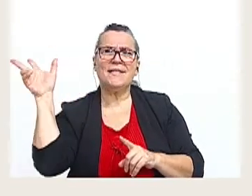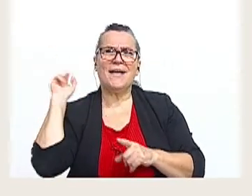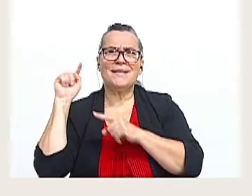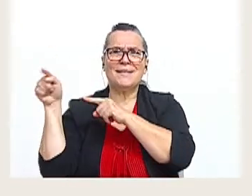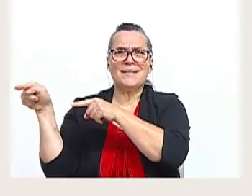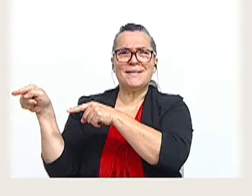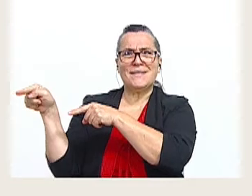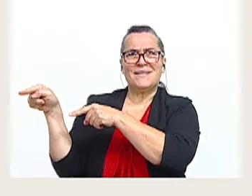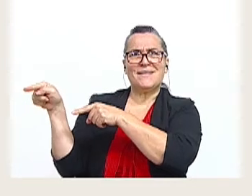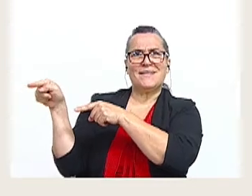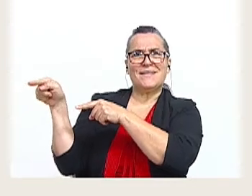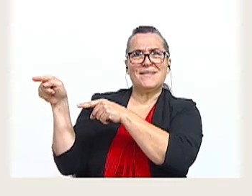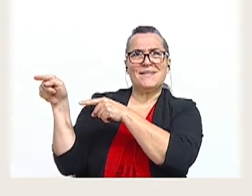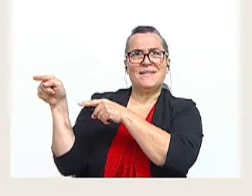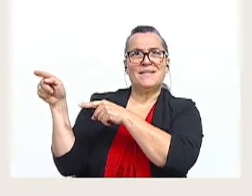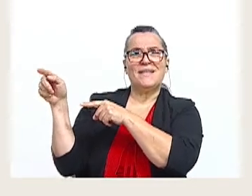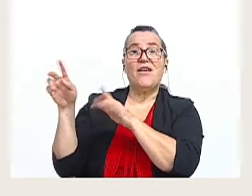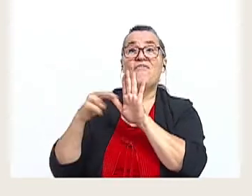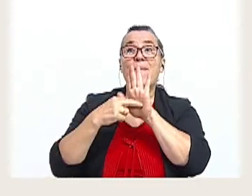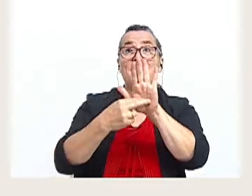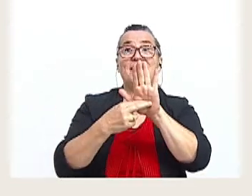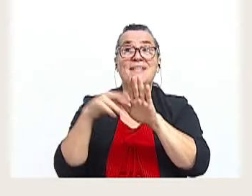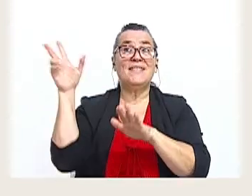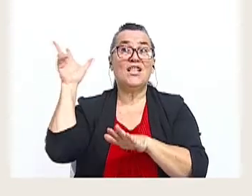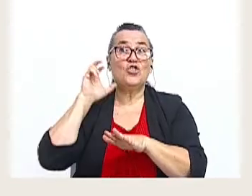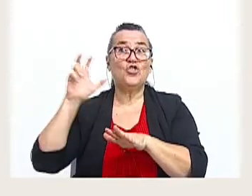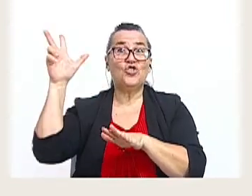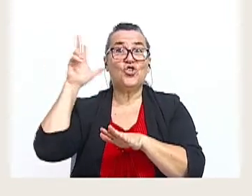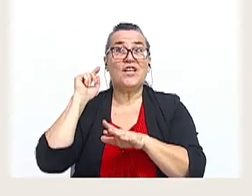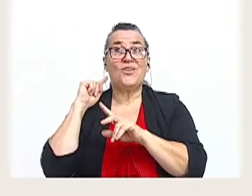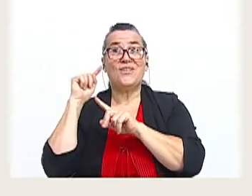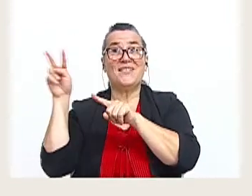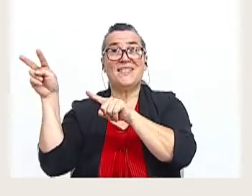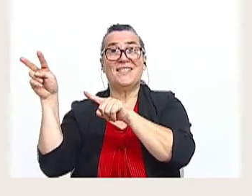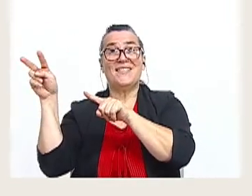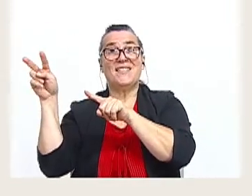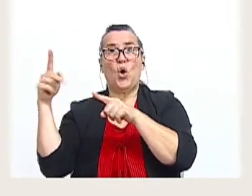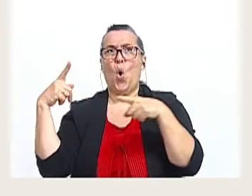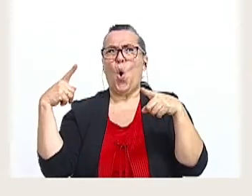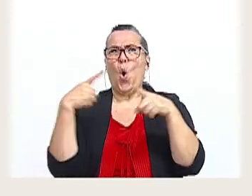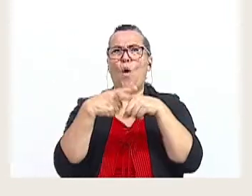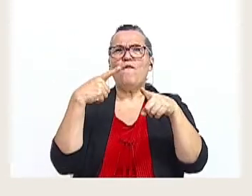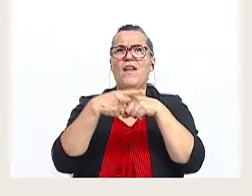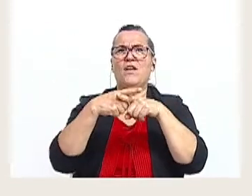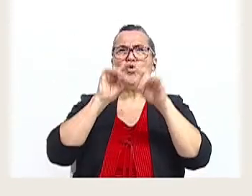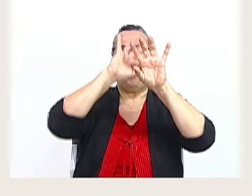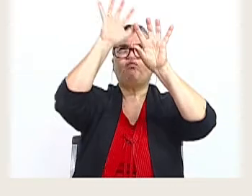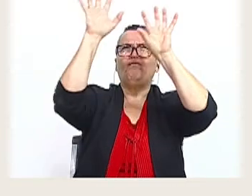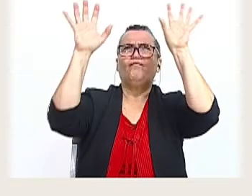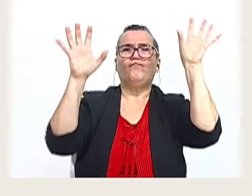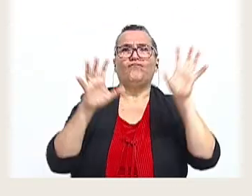tenemos aquí en la imagen, donde se da un conflicto, una nube